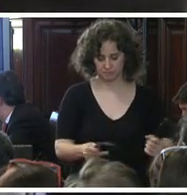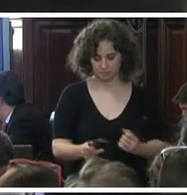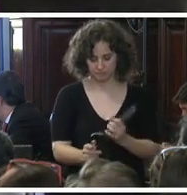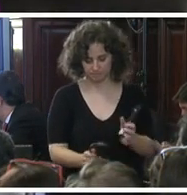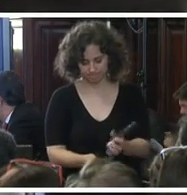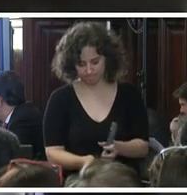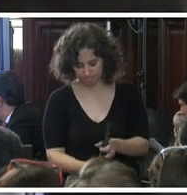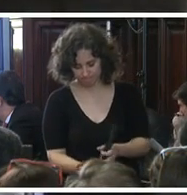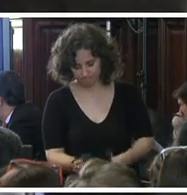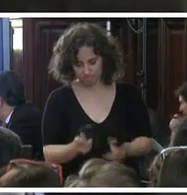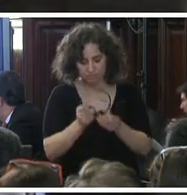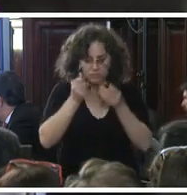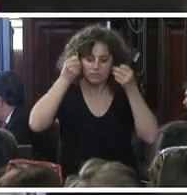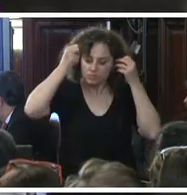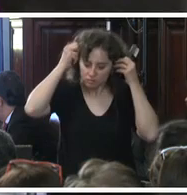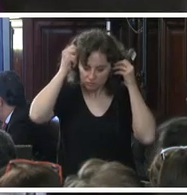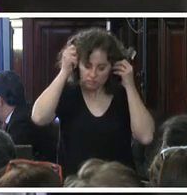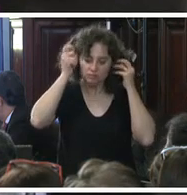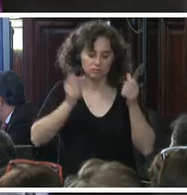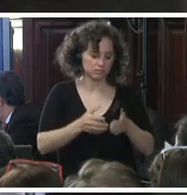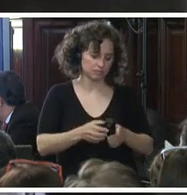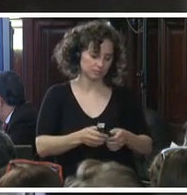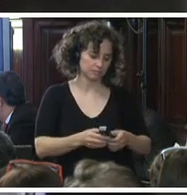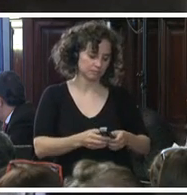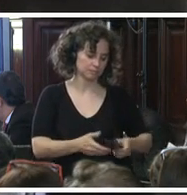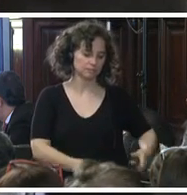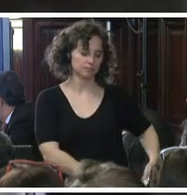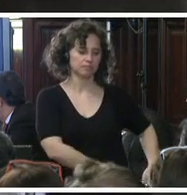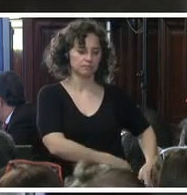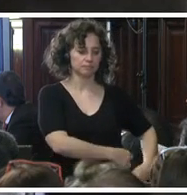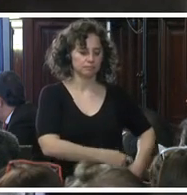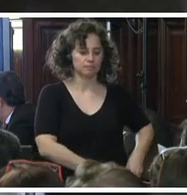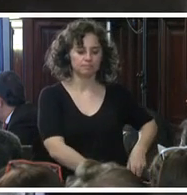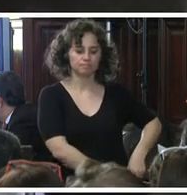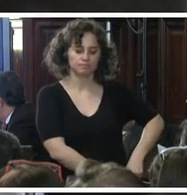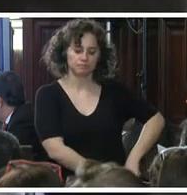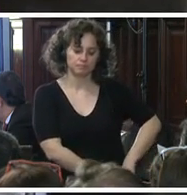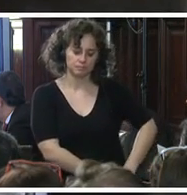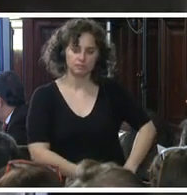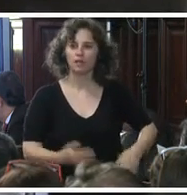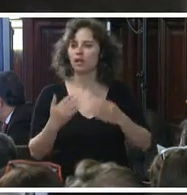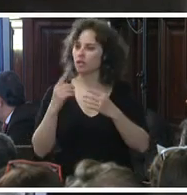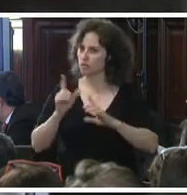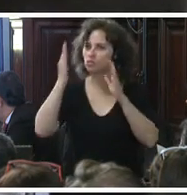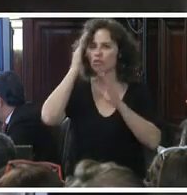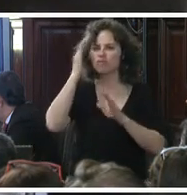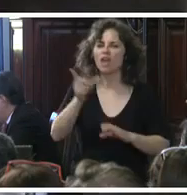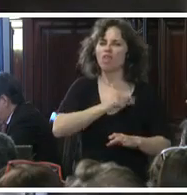automóviles inflables y desde 2002 a child in